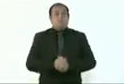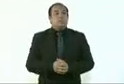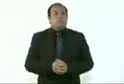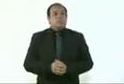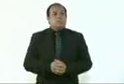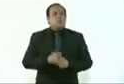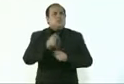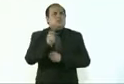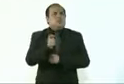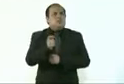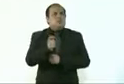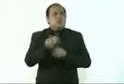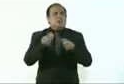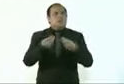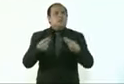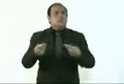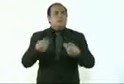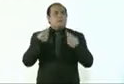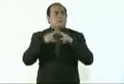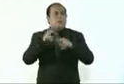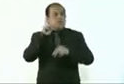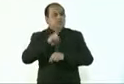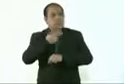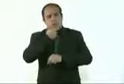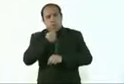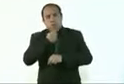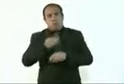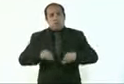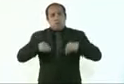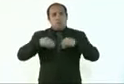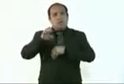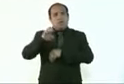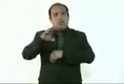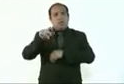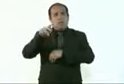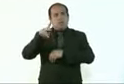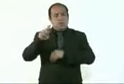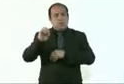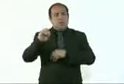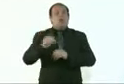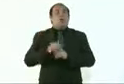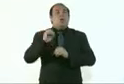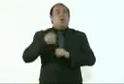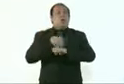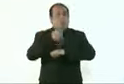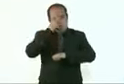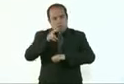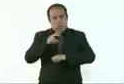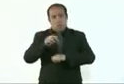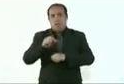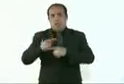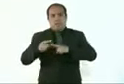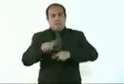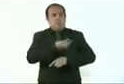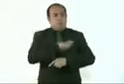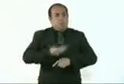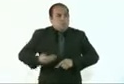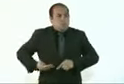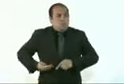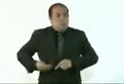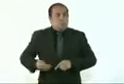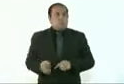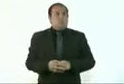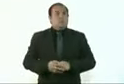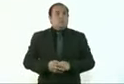Concretamente, hay muchas maestras y maestros que pueden vivir en Ecatepec, que pueden vivir en el Estado de México, en cualquiera de los municipios conurbados,